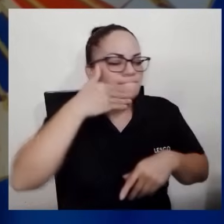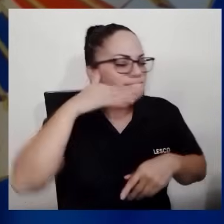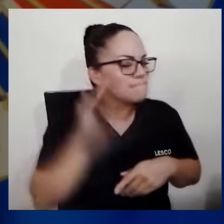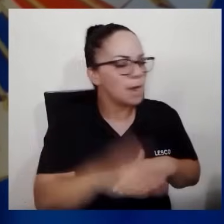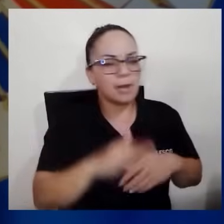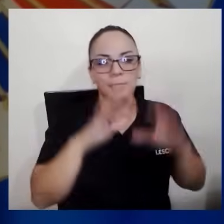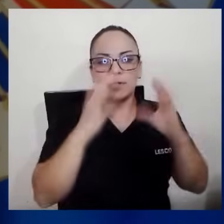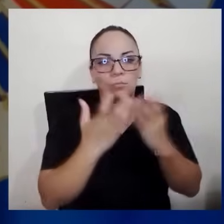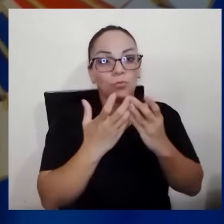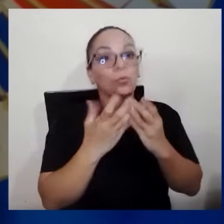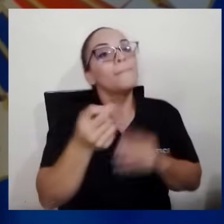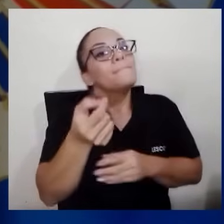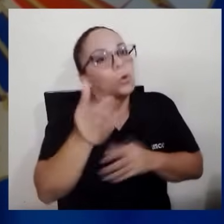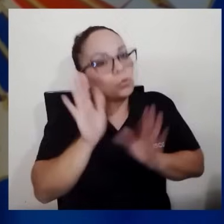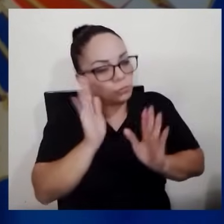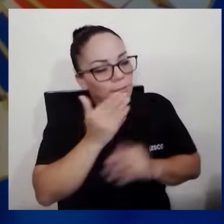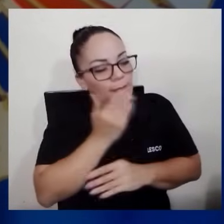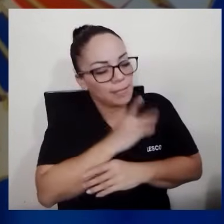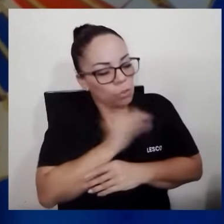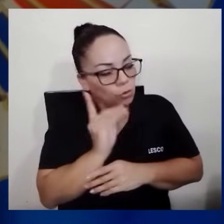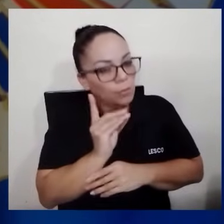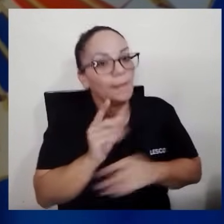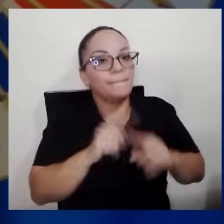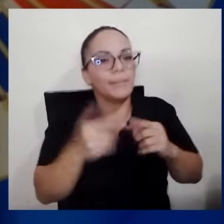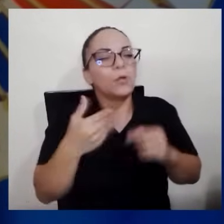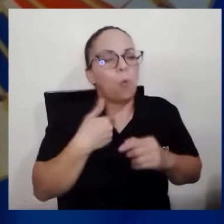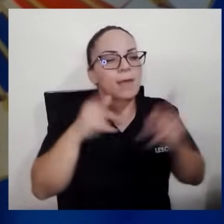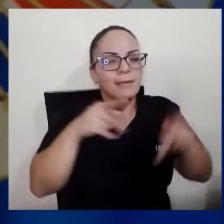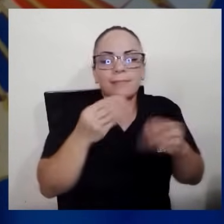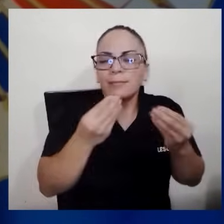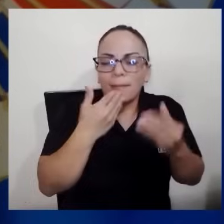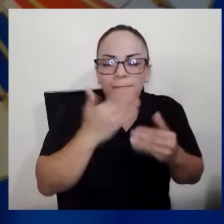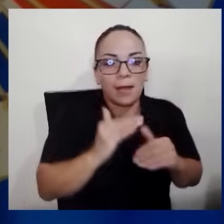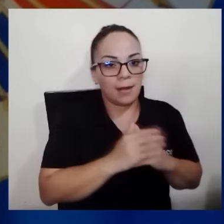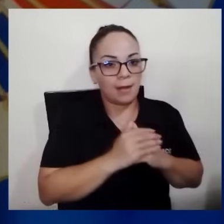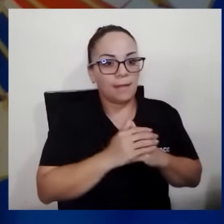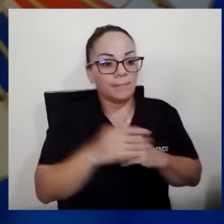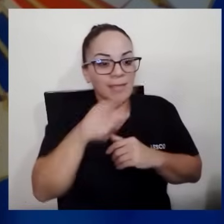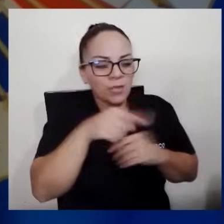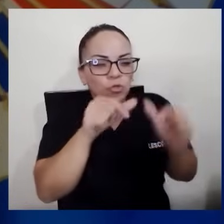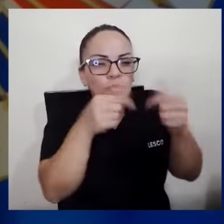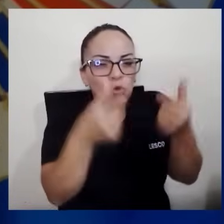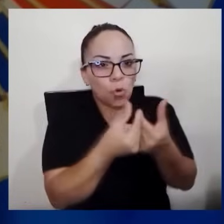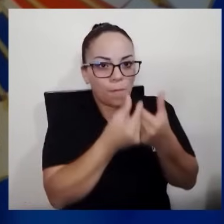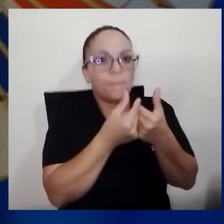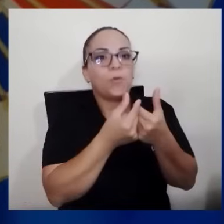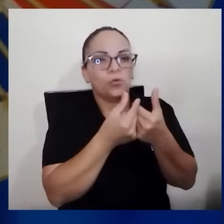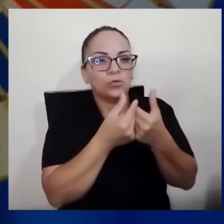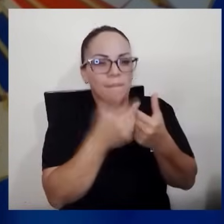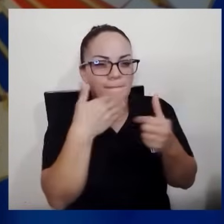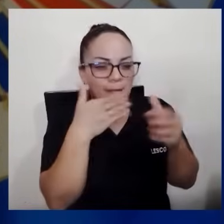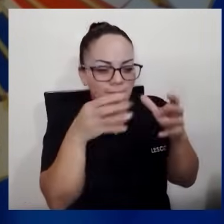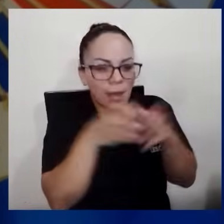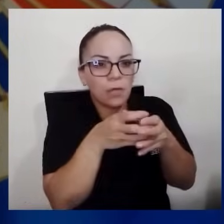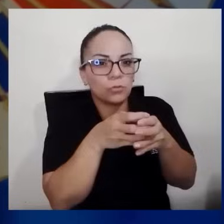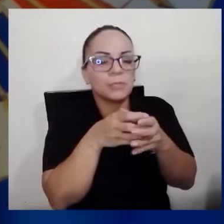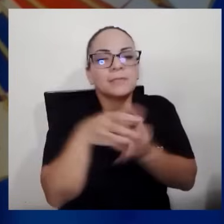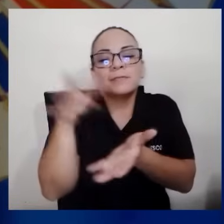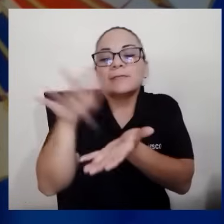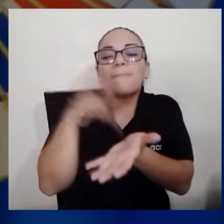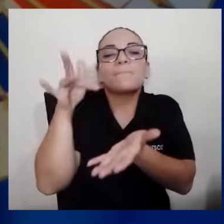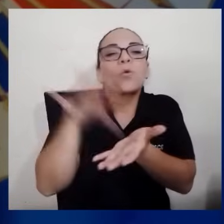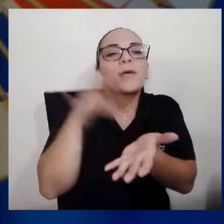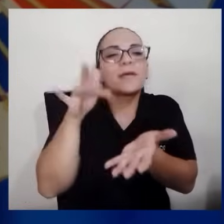pocos gracias a Dios que a través de grupos criminales se aprovechan de de las necesidades